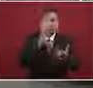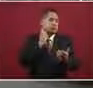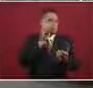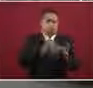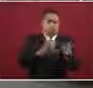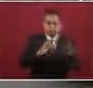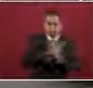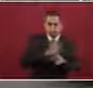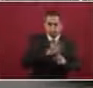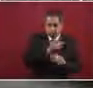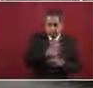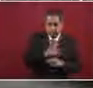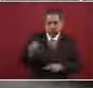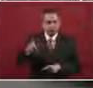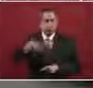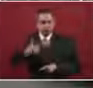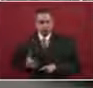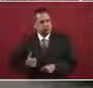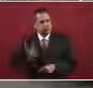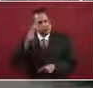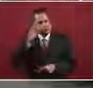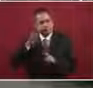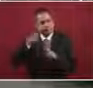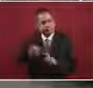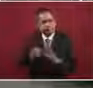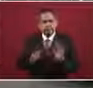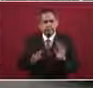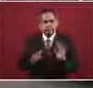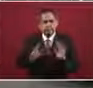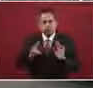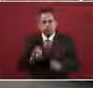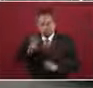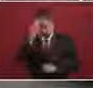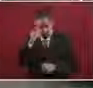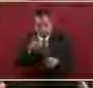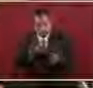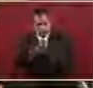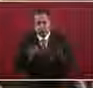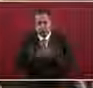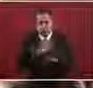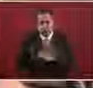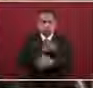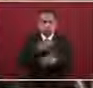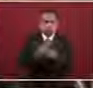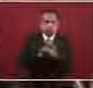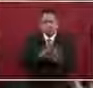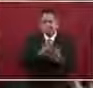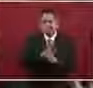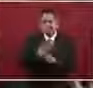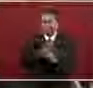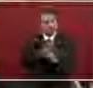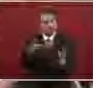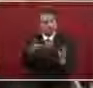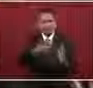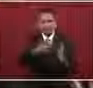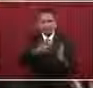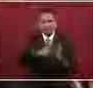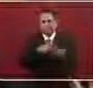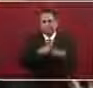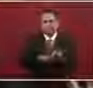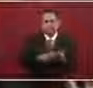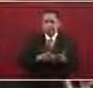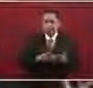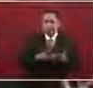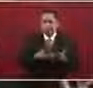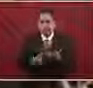eso. Lo entiendo como una postura de que no está usted de acuerdo con que se cambie una ley cuando ya incluso en un juego se pasó de la